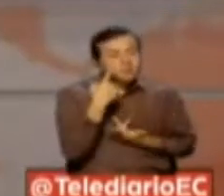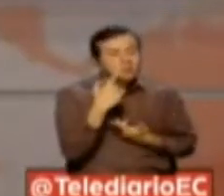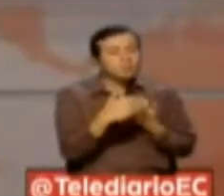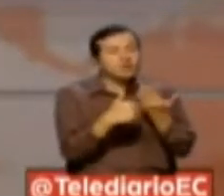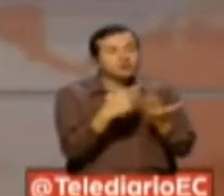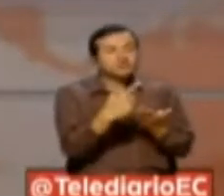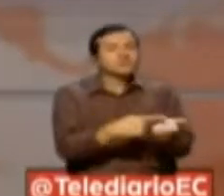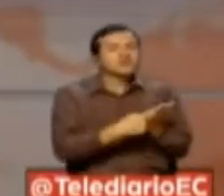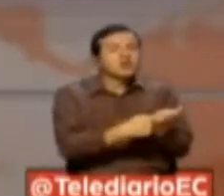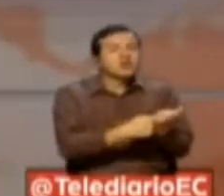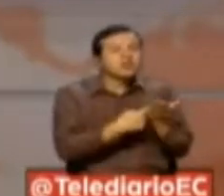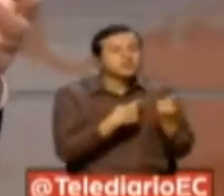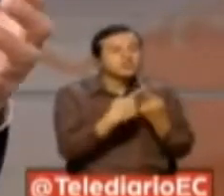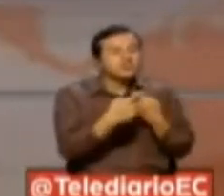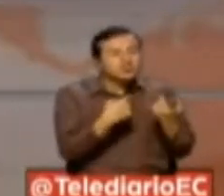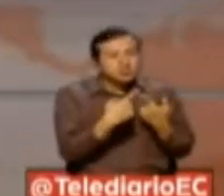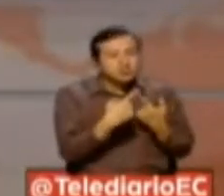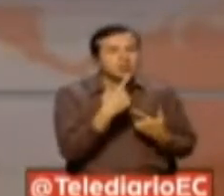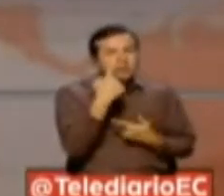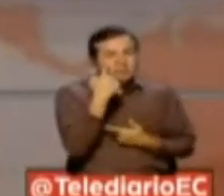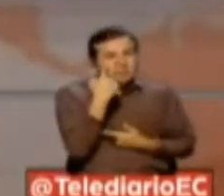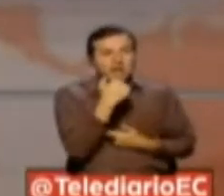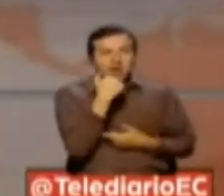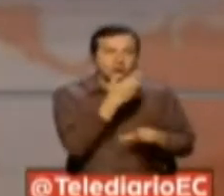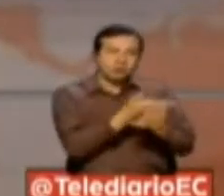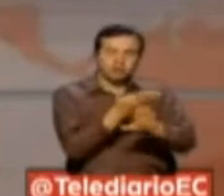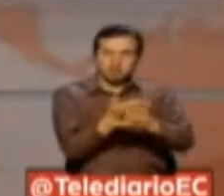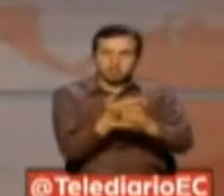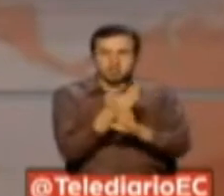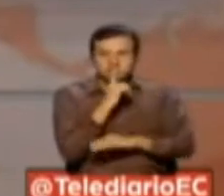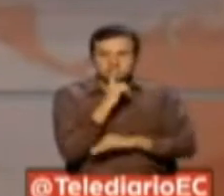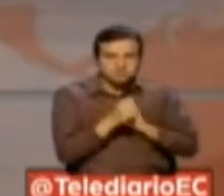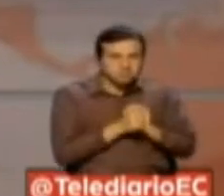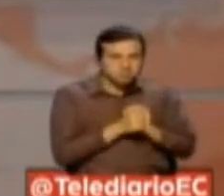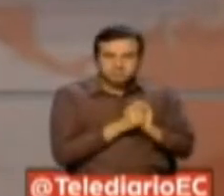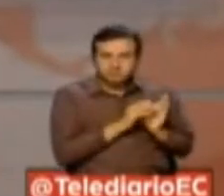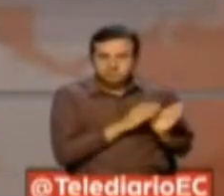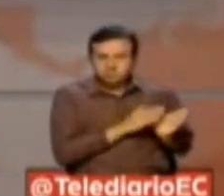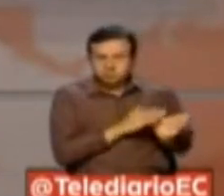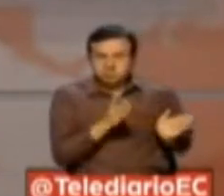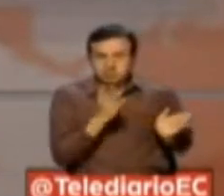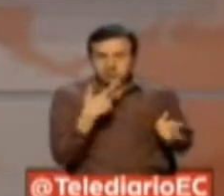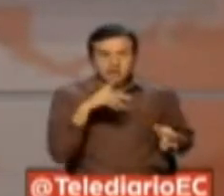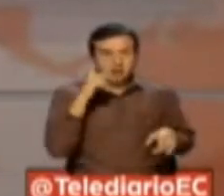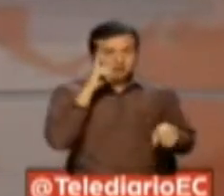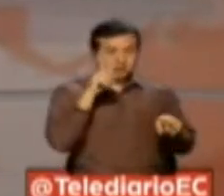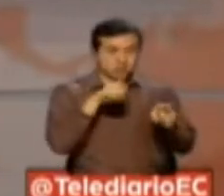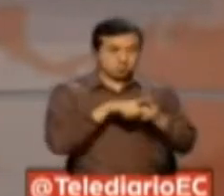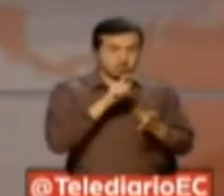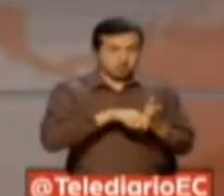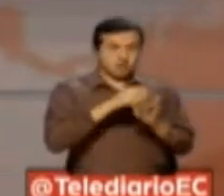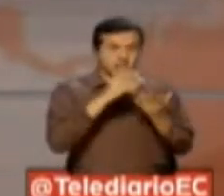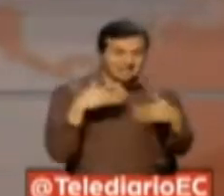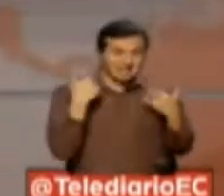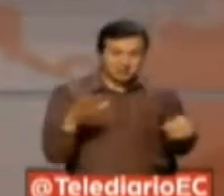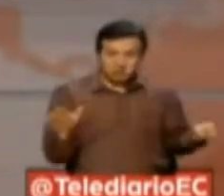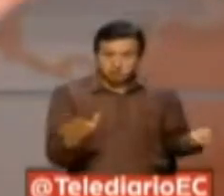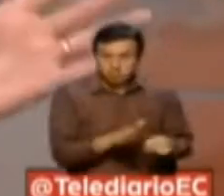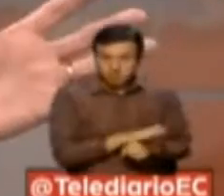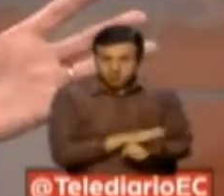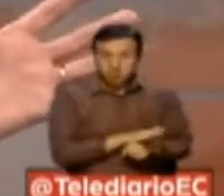proceso de negociación ver las distintas ofertas y tratar de conseguir las mejores condiciones para el ecuador pero una vez que han concluido